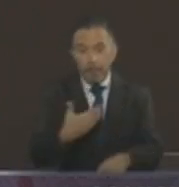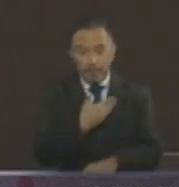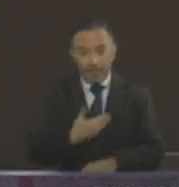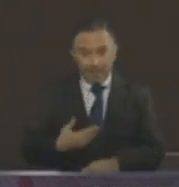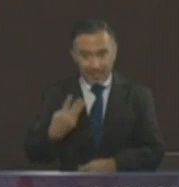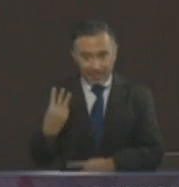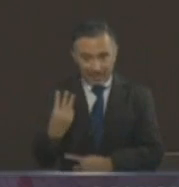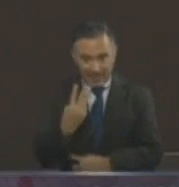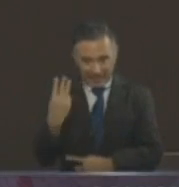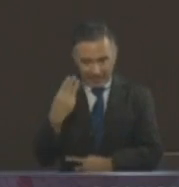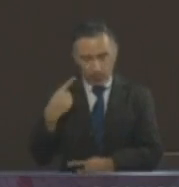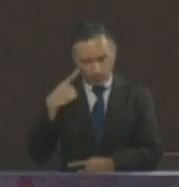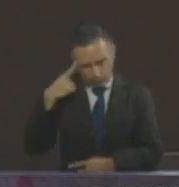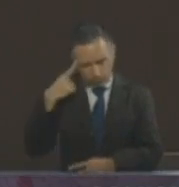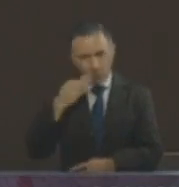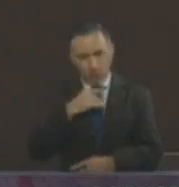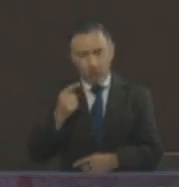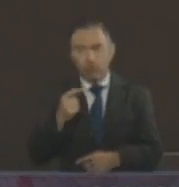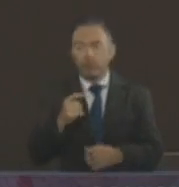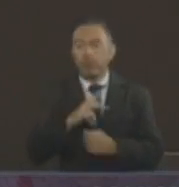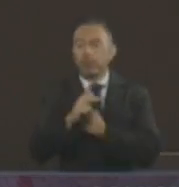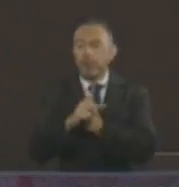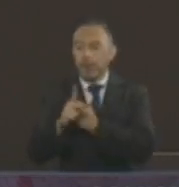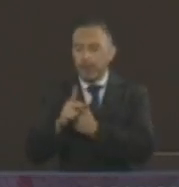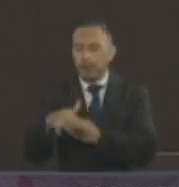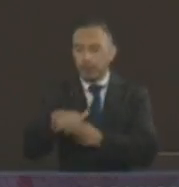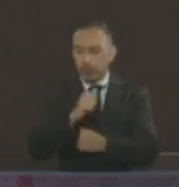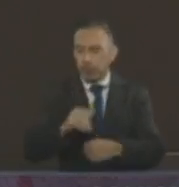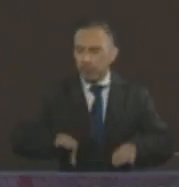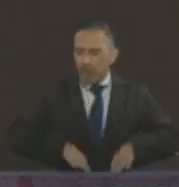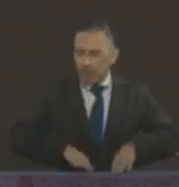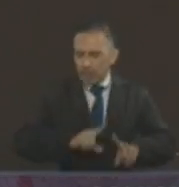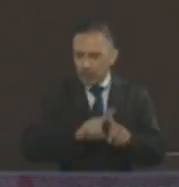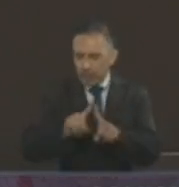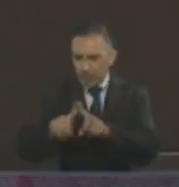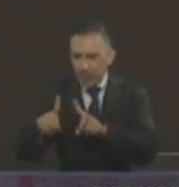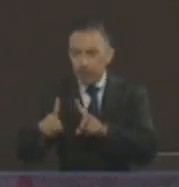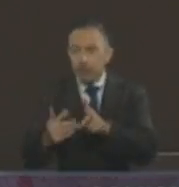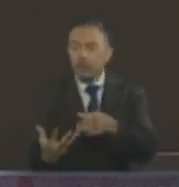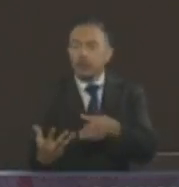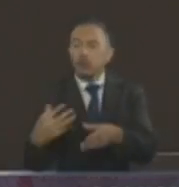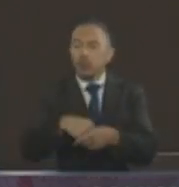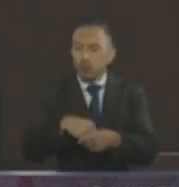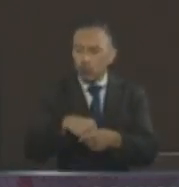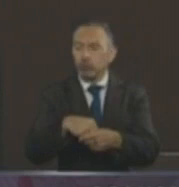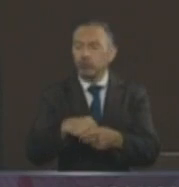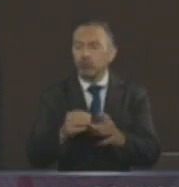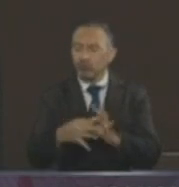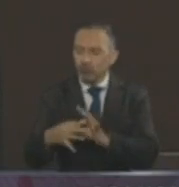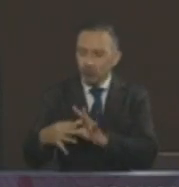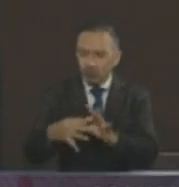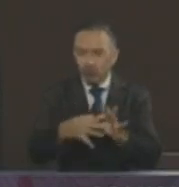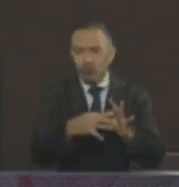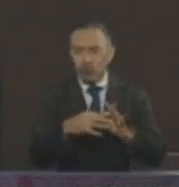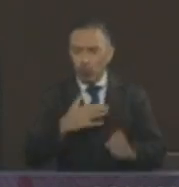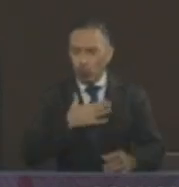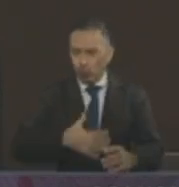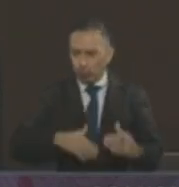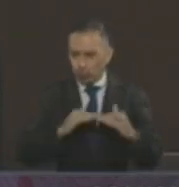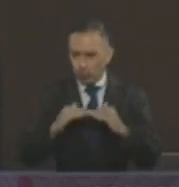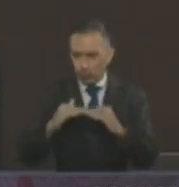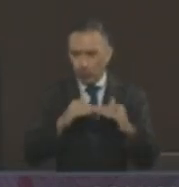sociedades diversas inclusivas equitativas democráticas que combatan el racismo